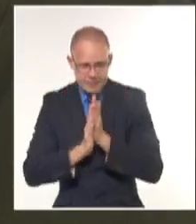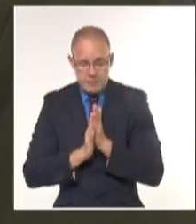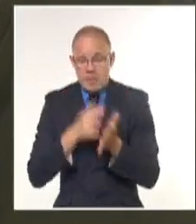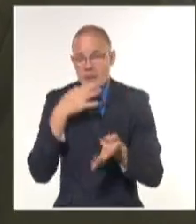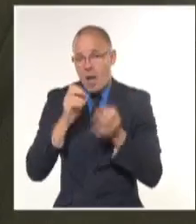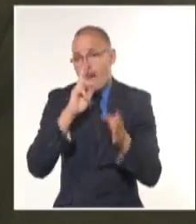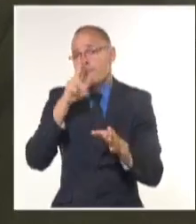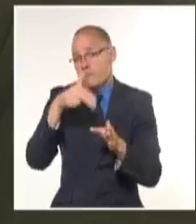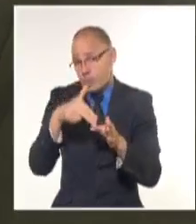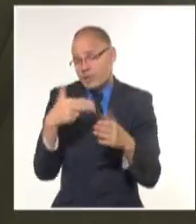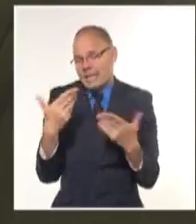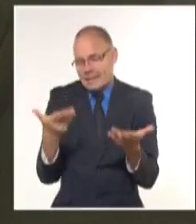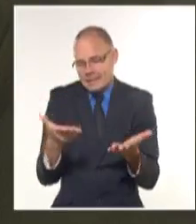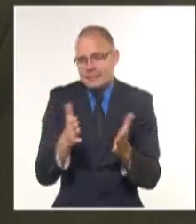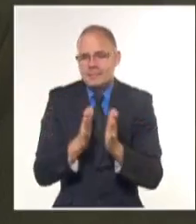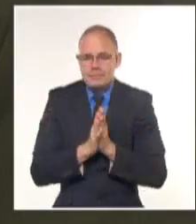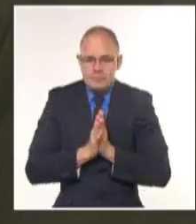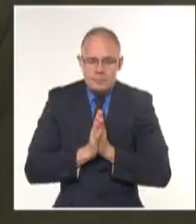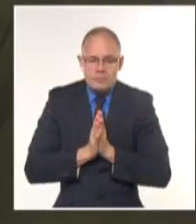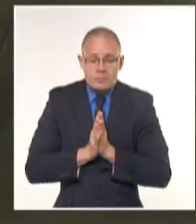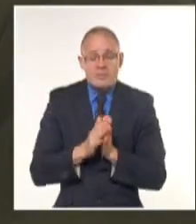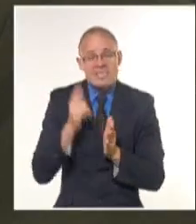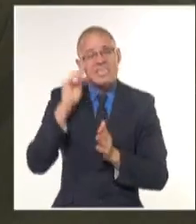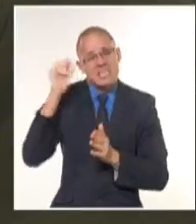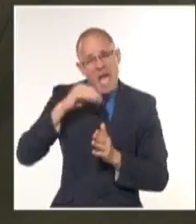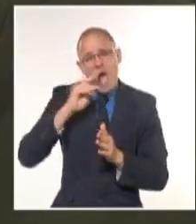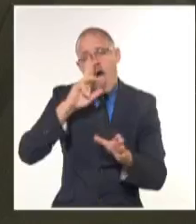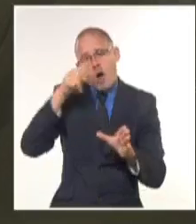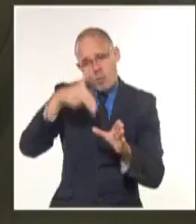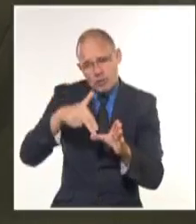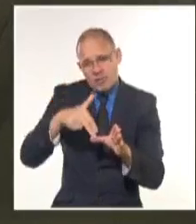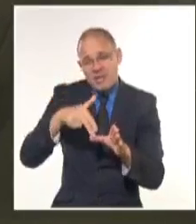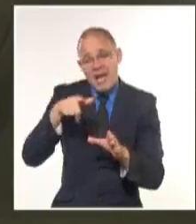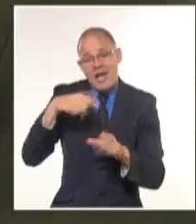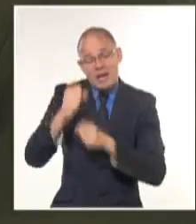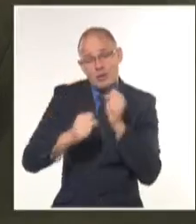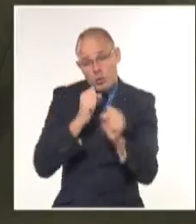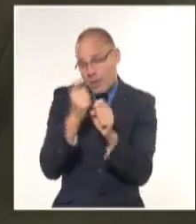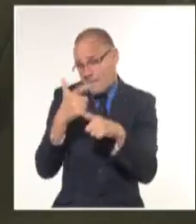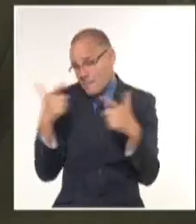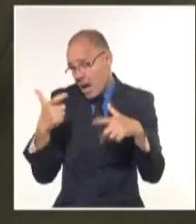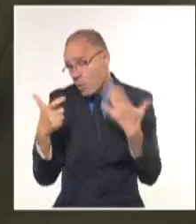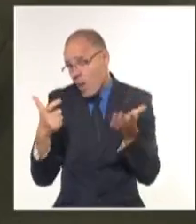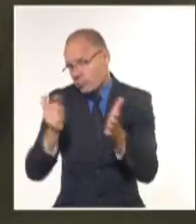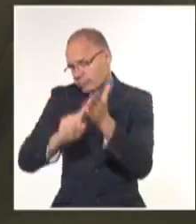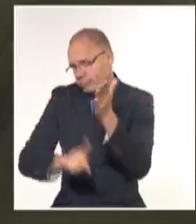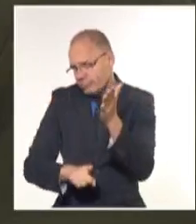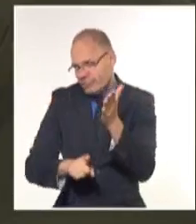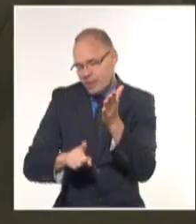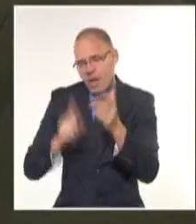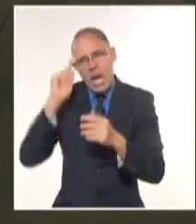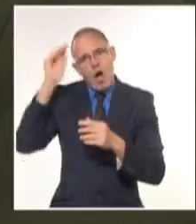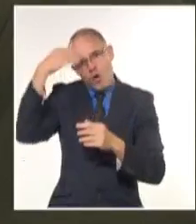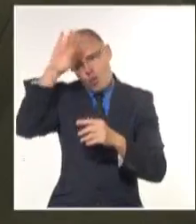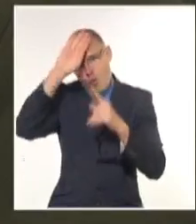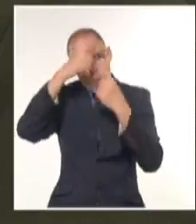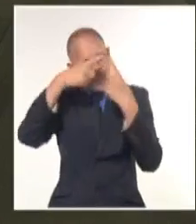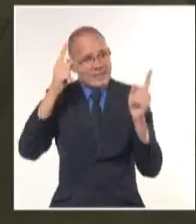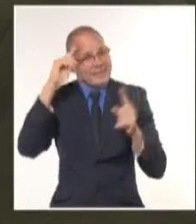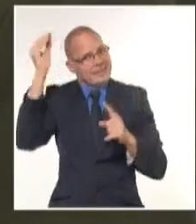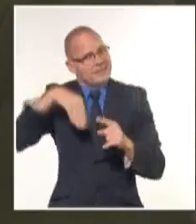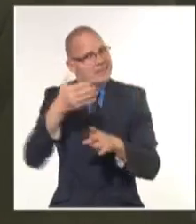y sobre todo el combustible que ha estado asociado a la generación eléctrica. Yo creo que todos los cubanos hoy sabemos el significado que eso